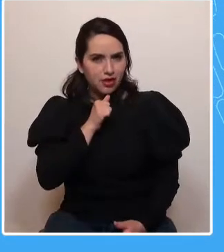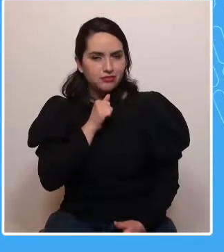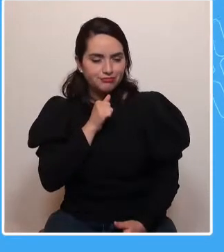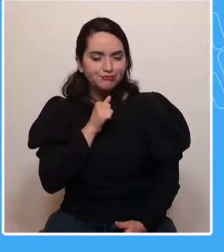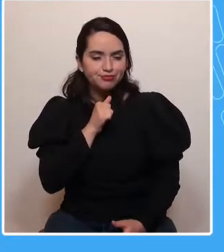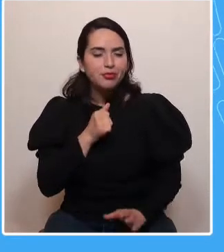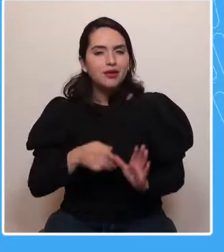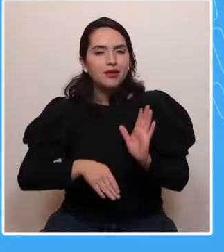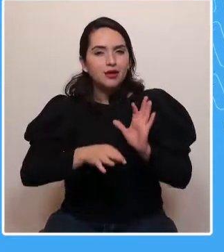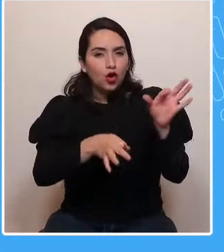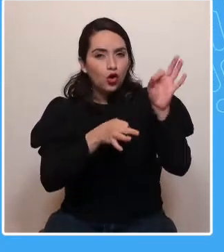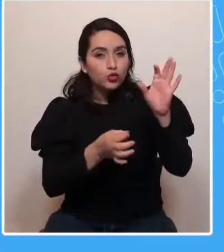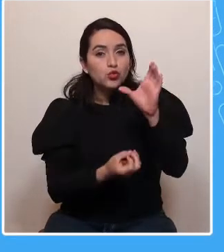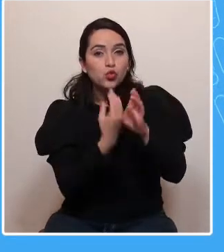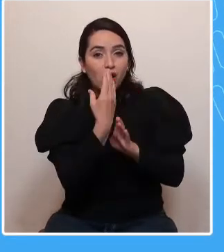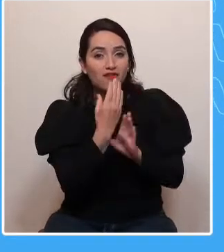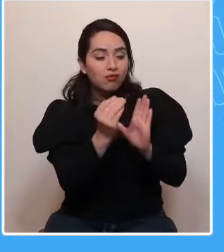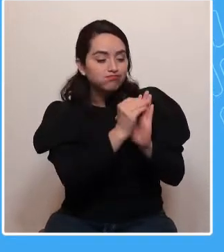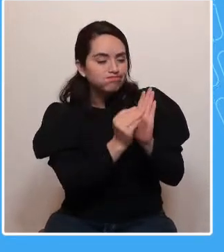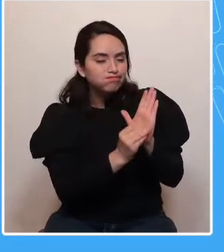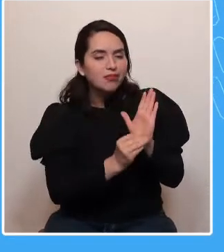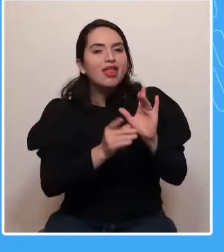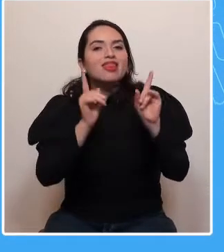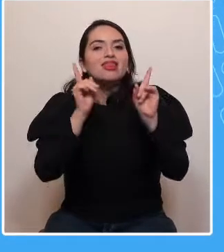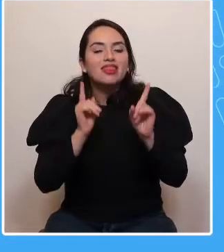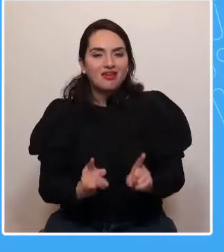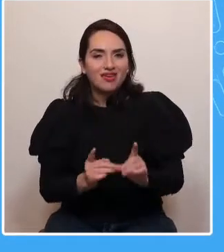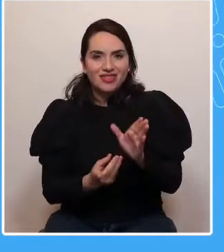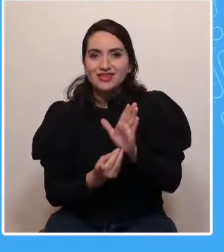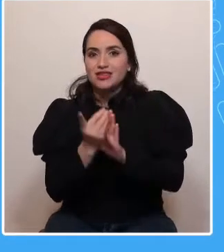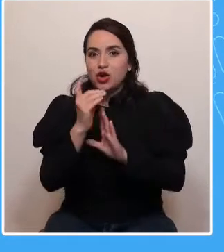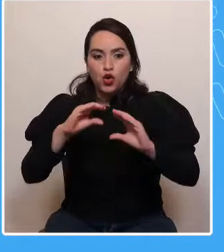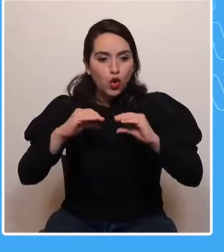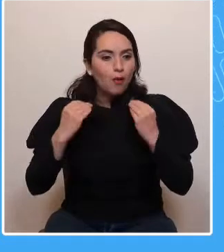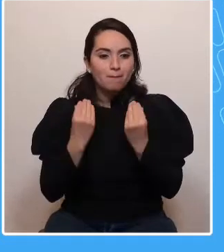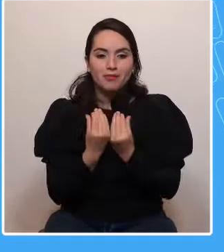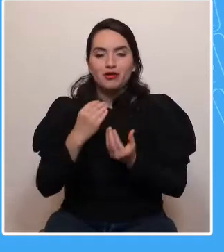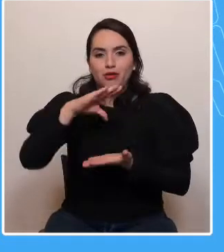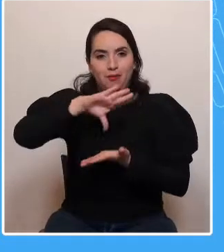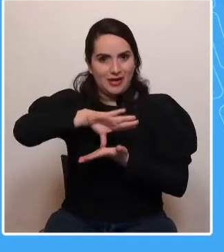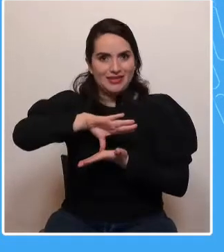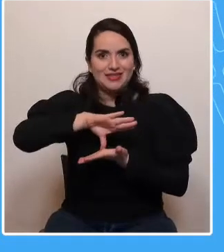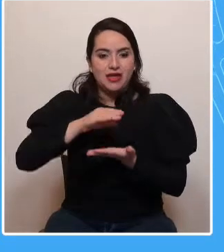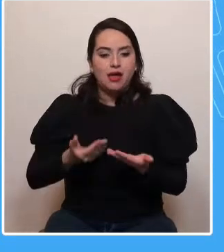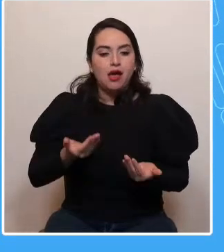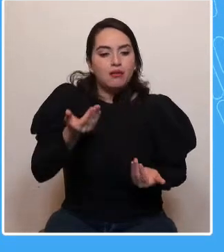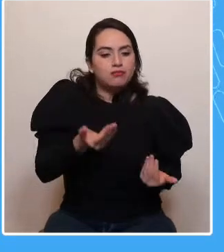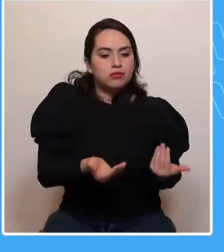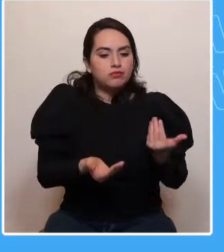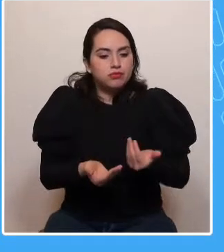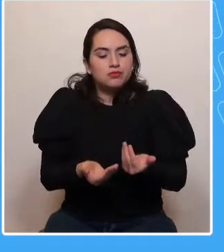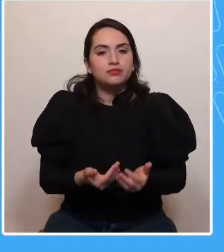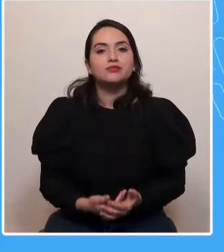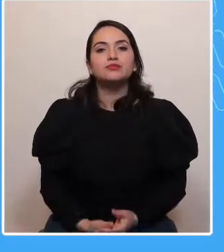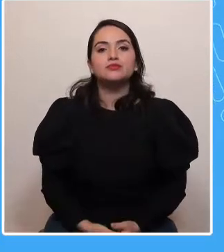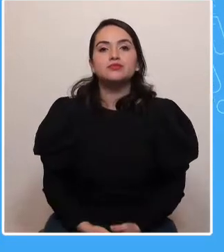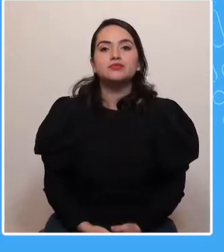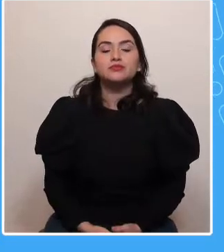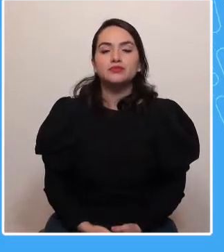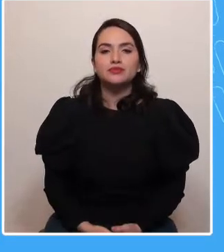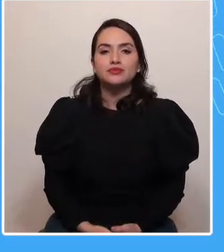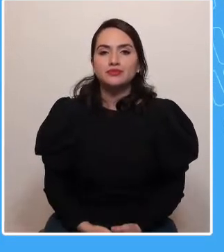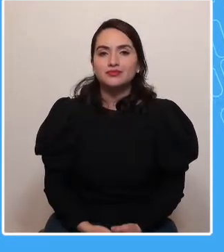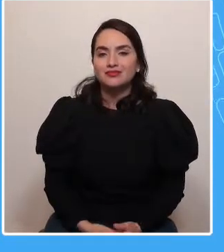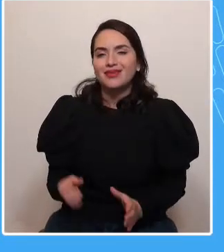en esta nueva Constitución para el desarrollo integral de nuestro país y que son el aporte insustituible, tanto desde